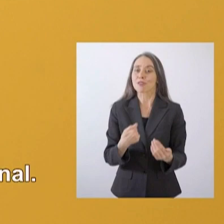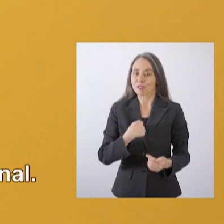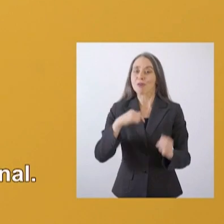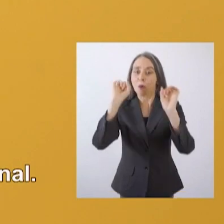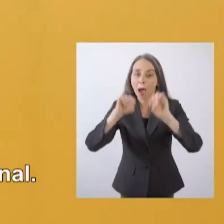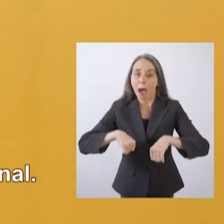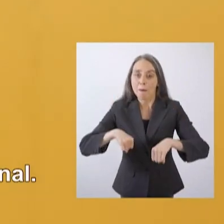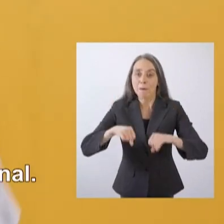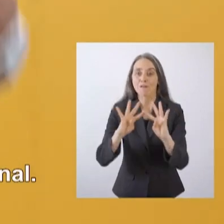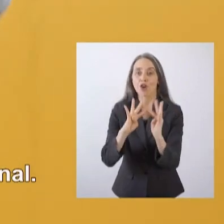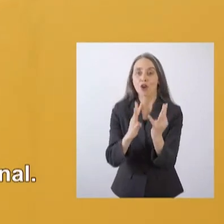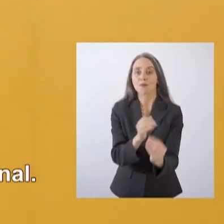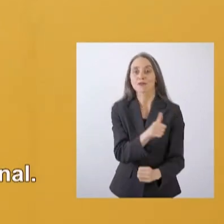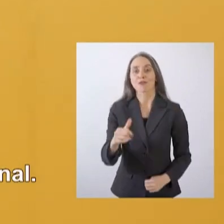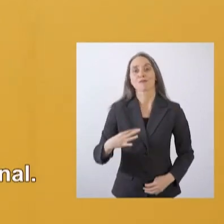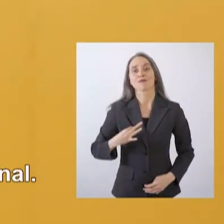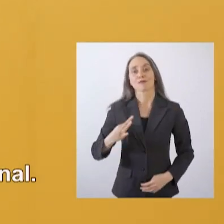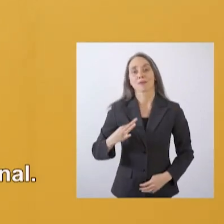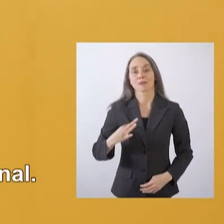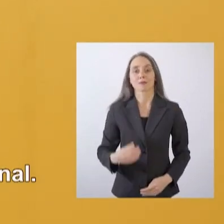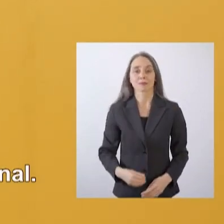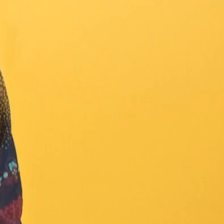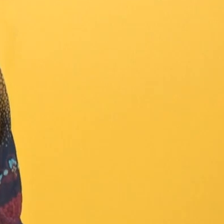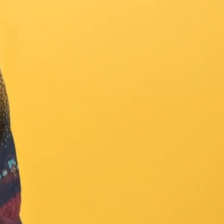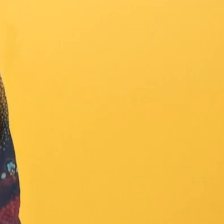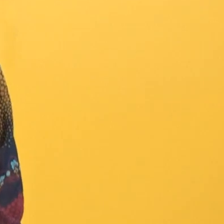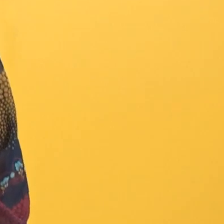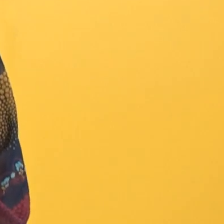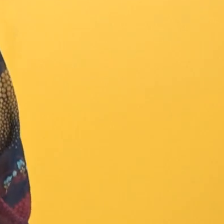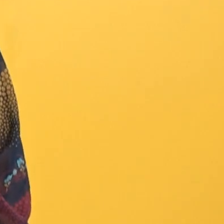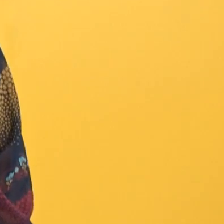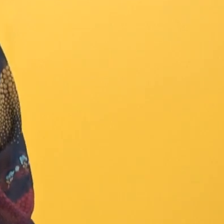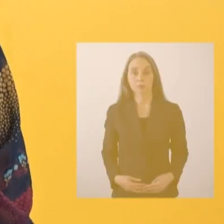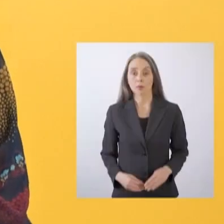mercado. Por eso, yo apruebo Convención Constitucional.